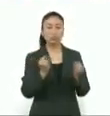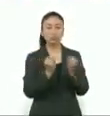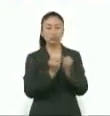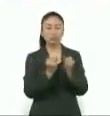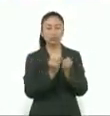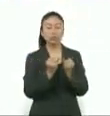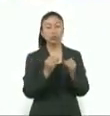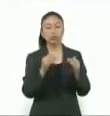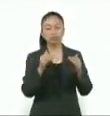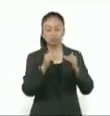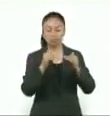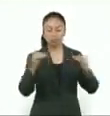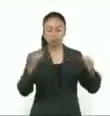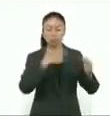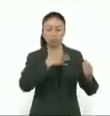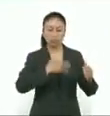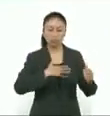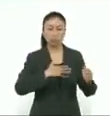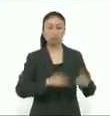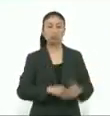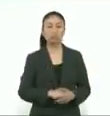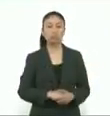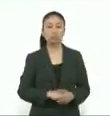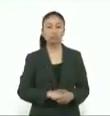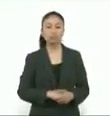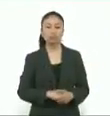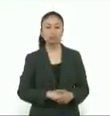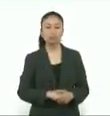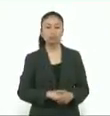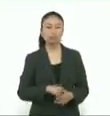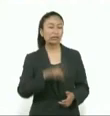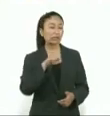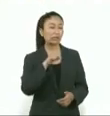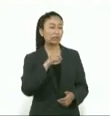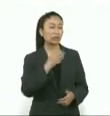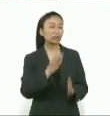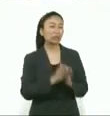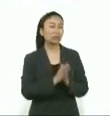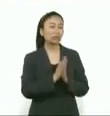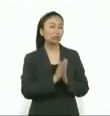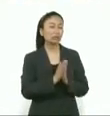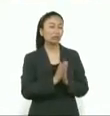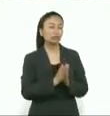la justicia. Si me pasan tantita agua.